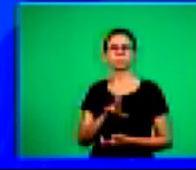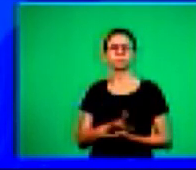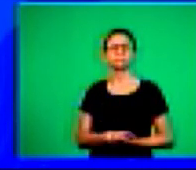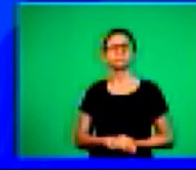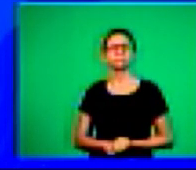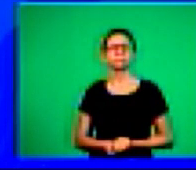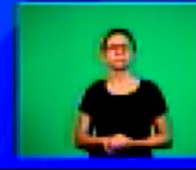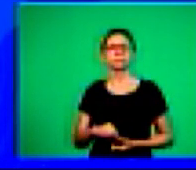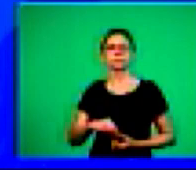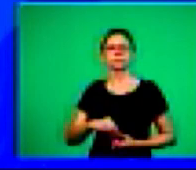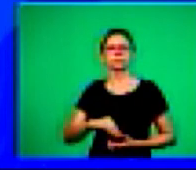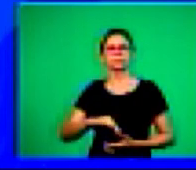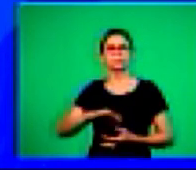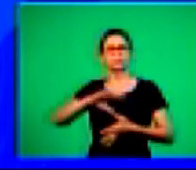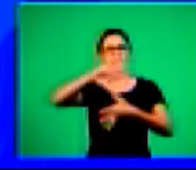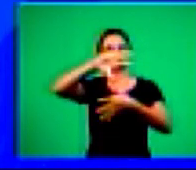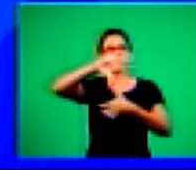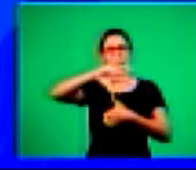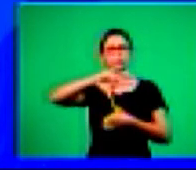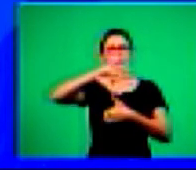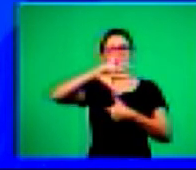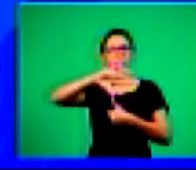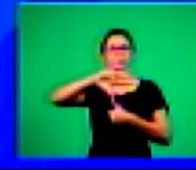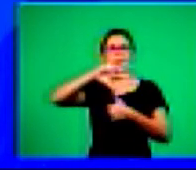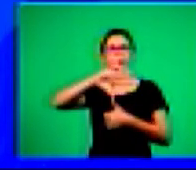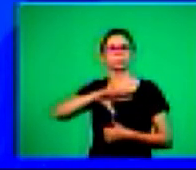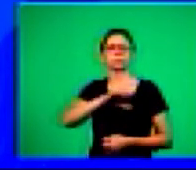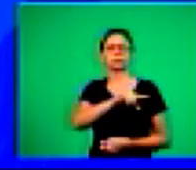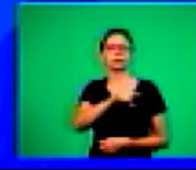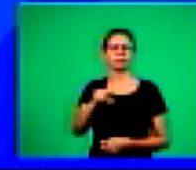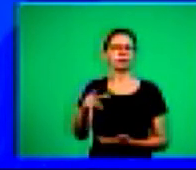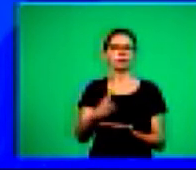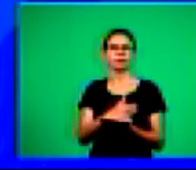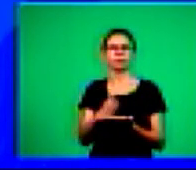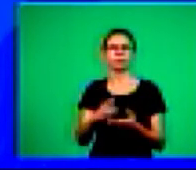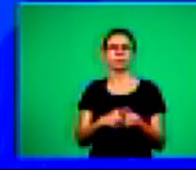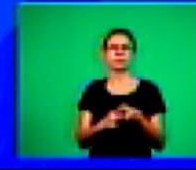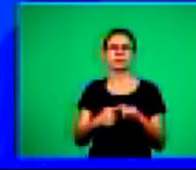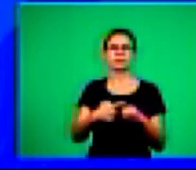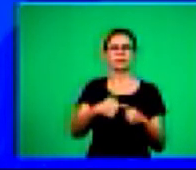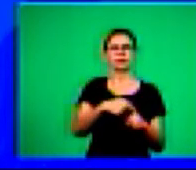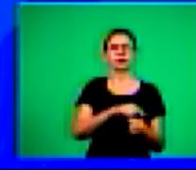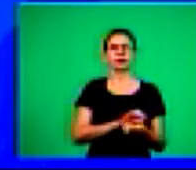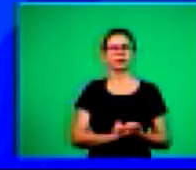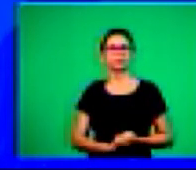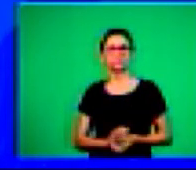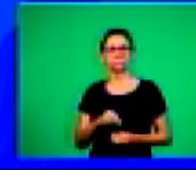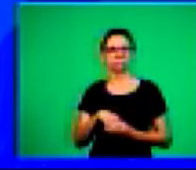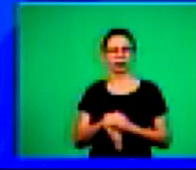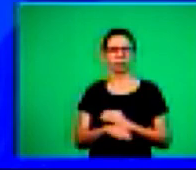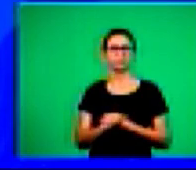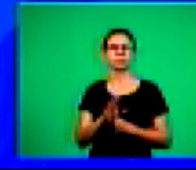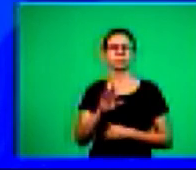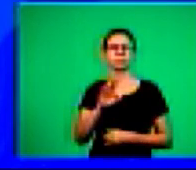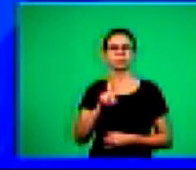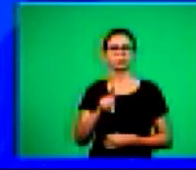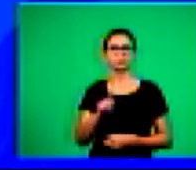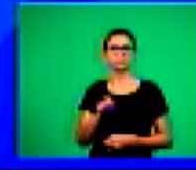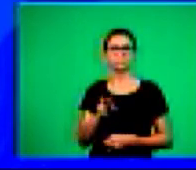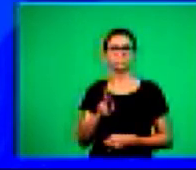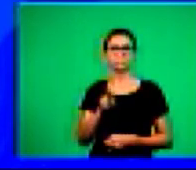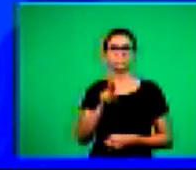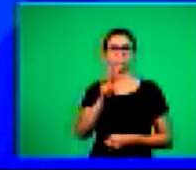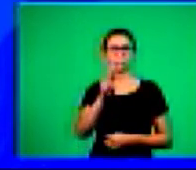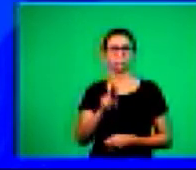américa del sur en el perú los trabajos están siendo hechos en algunas ciudades como las ciudades de trujillo en casa